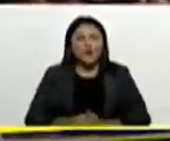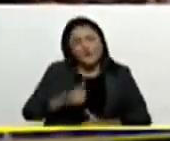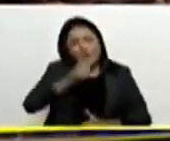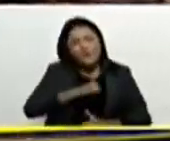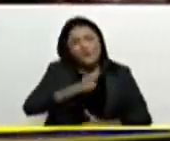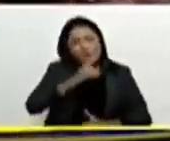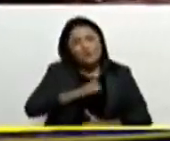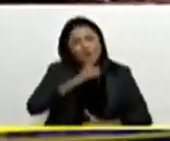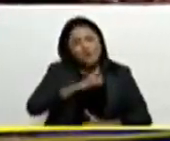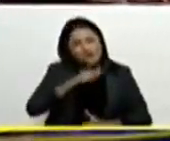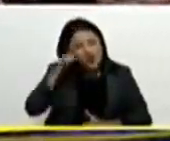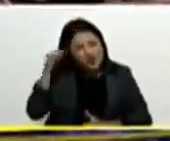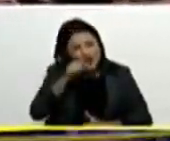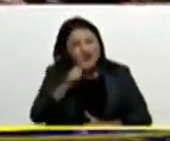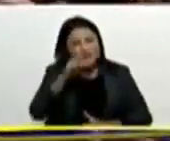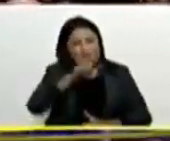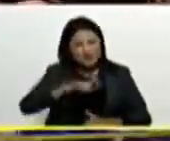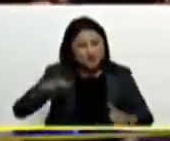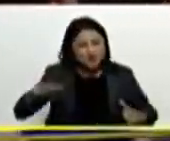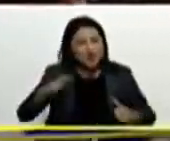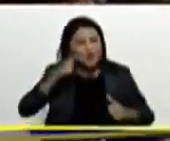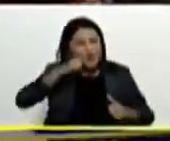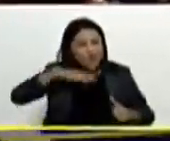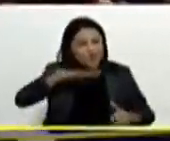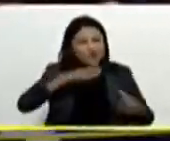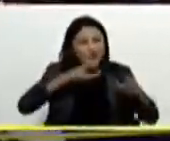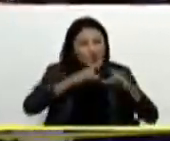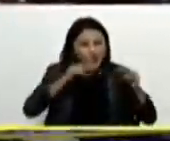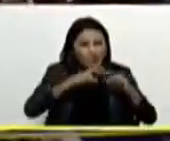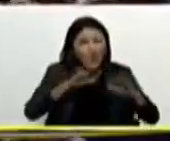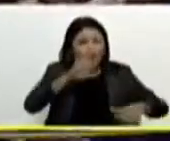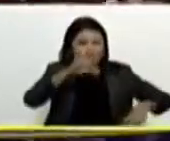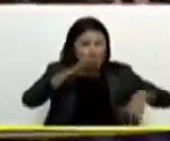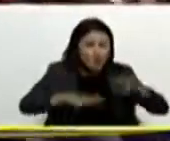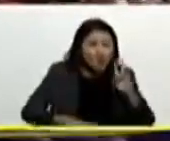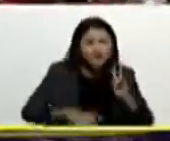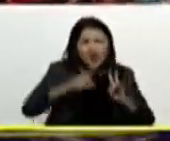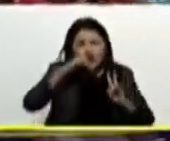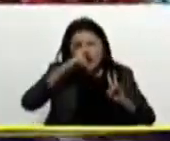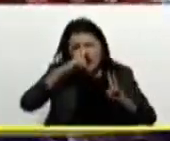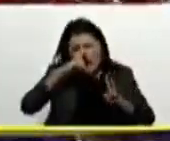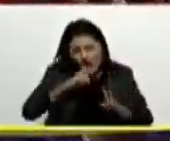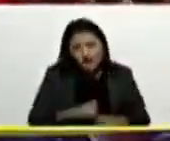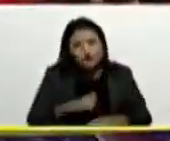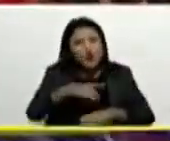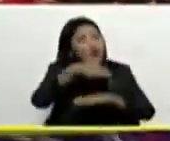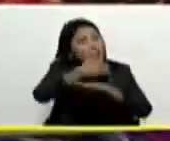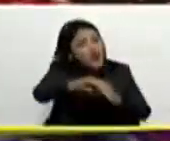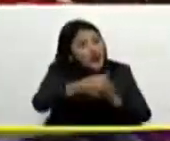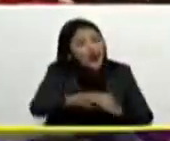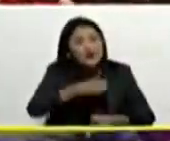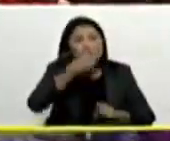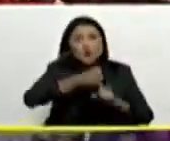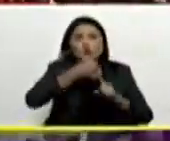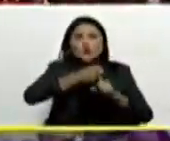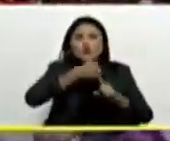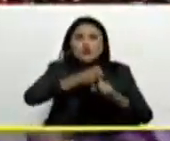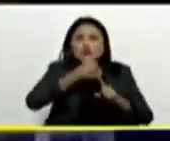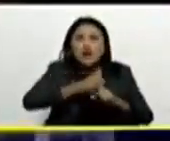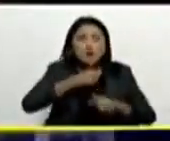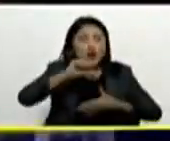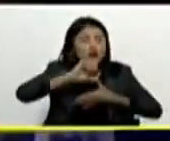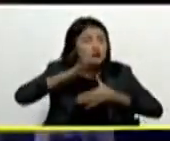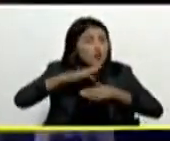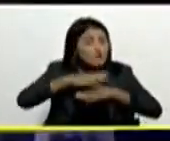resistencia hondureña, con el pueblo hondureño 12 años en las calles, con el apoyo moral de